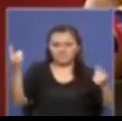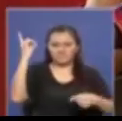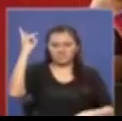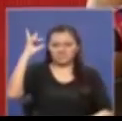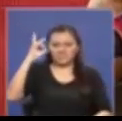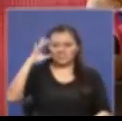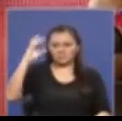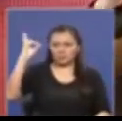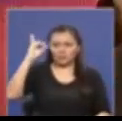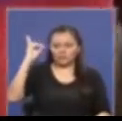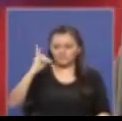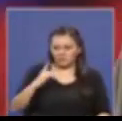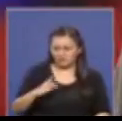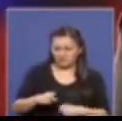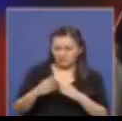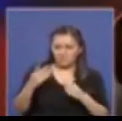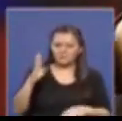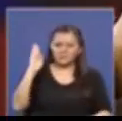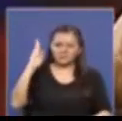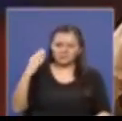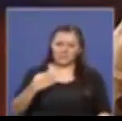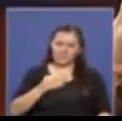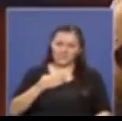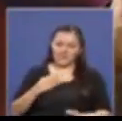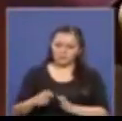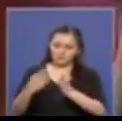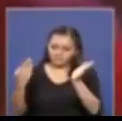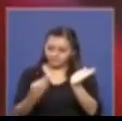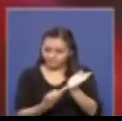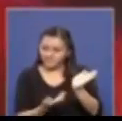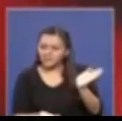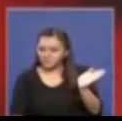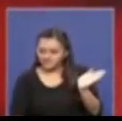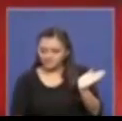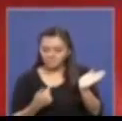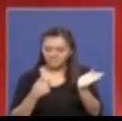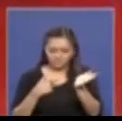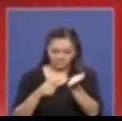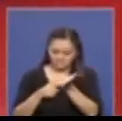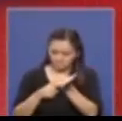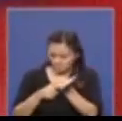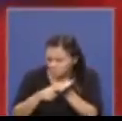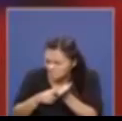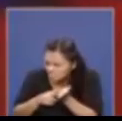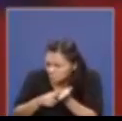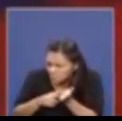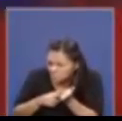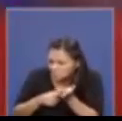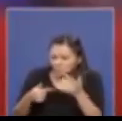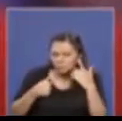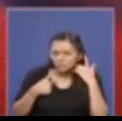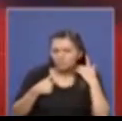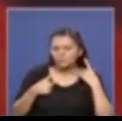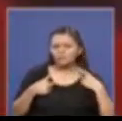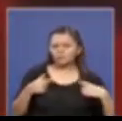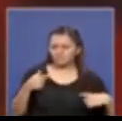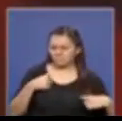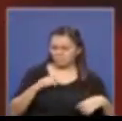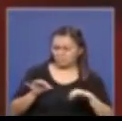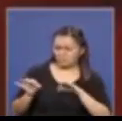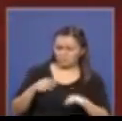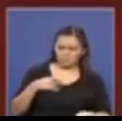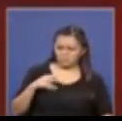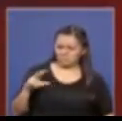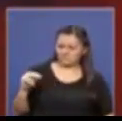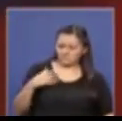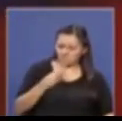Es increíble lo que puede hacer la mediocridad de la prensa. Ya le dijimos a nuestra embajada que aclare el asunto, mandamos el video de mis declaraciones,